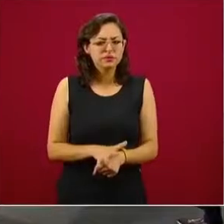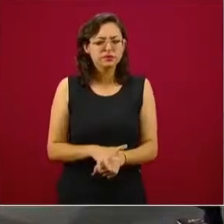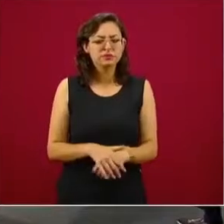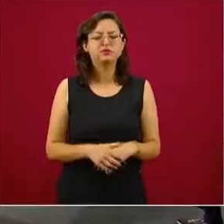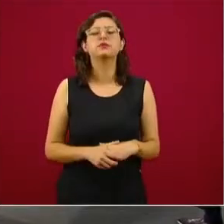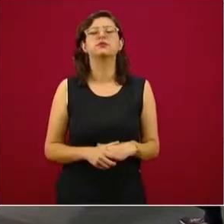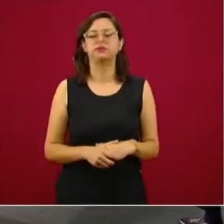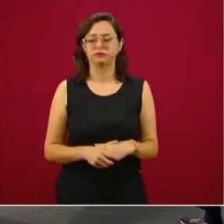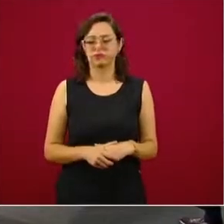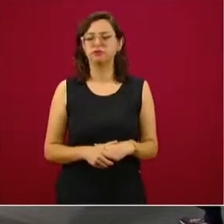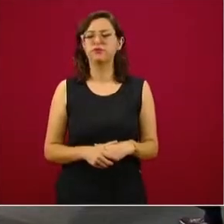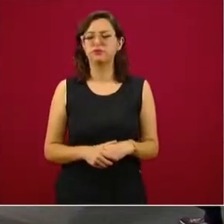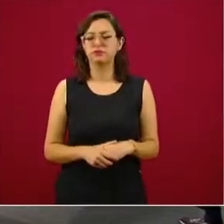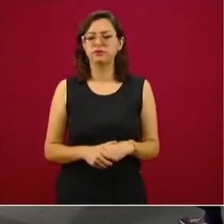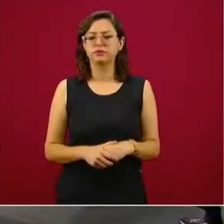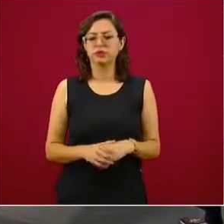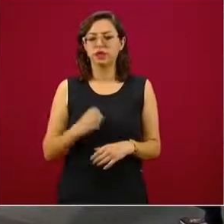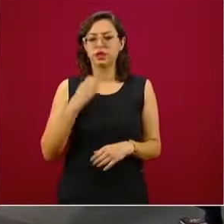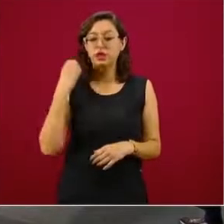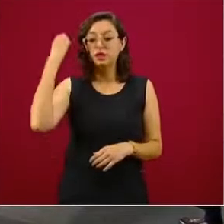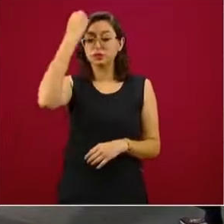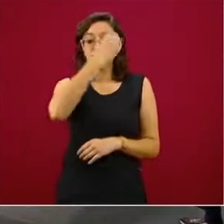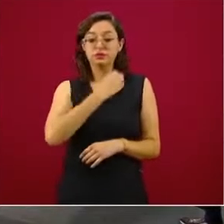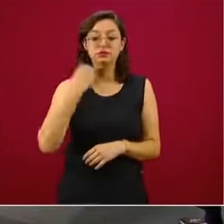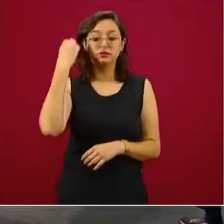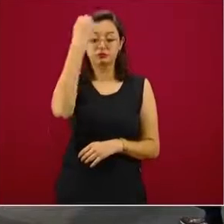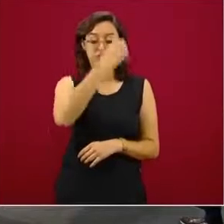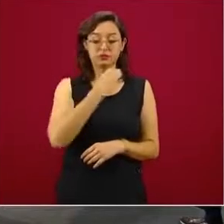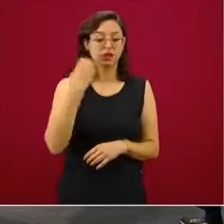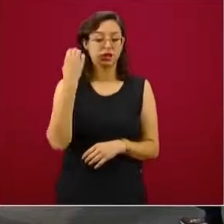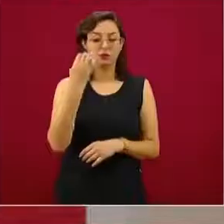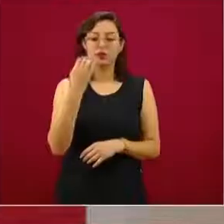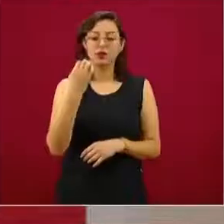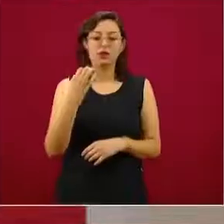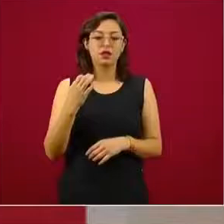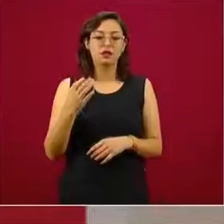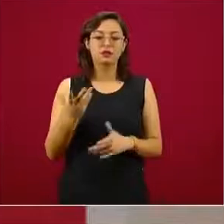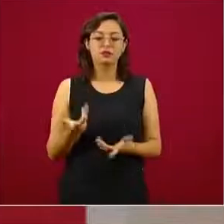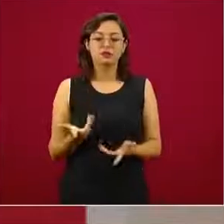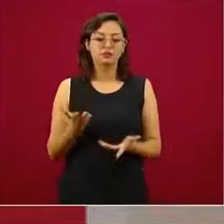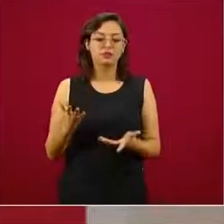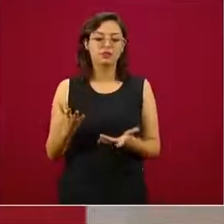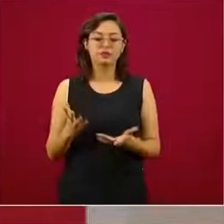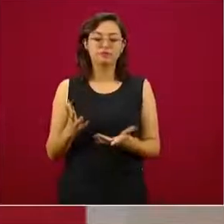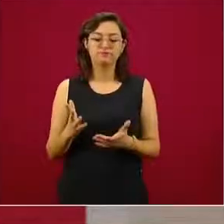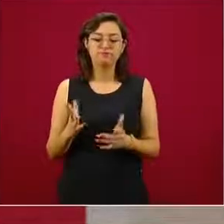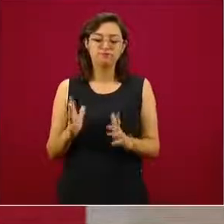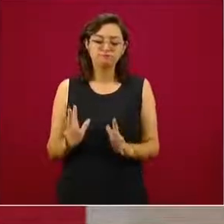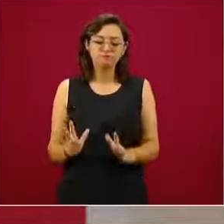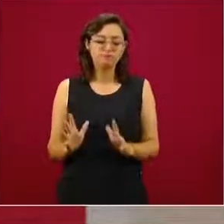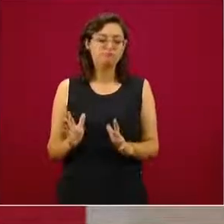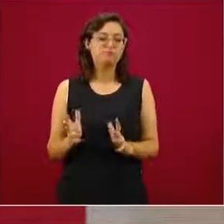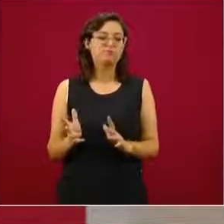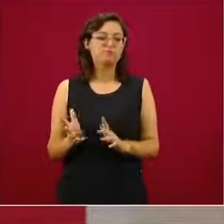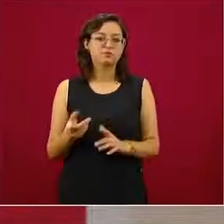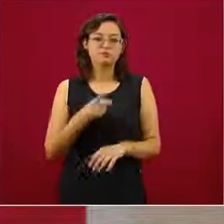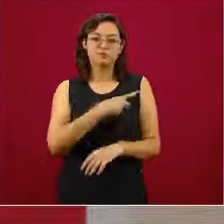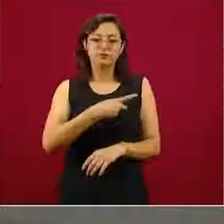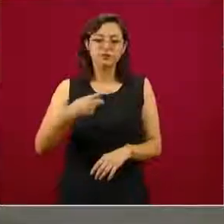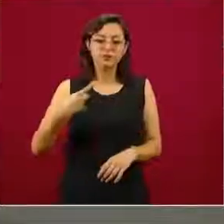Sí, los exámenes los vamos a separar para que no haya ningún tipo